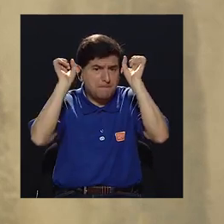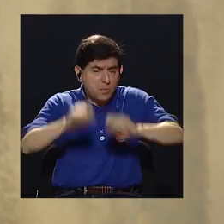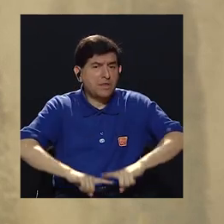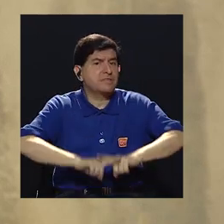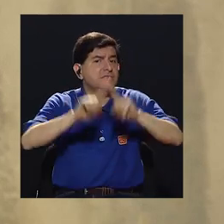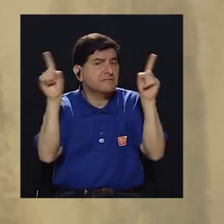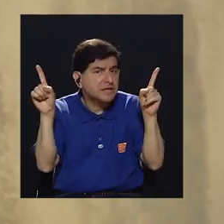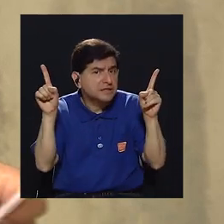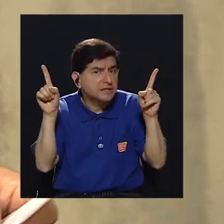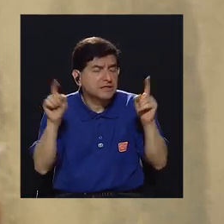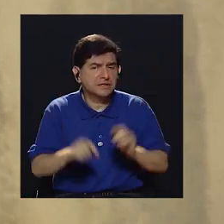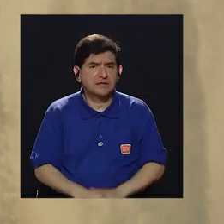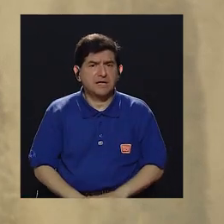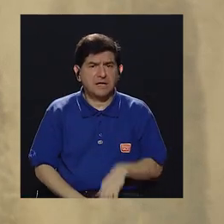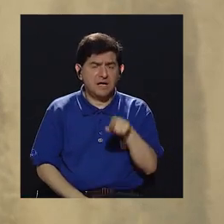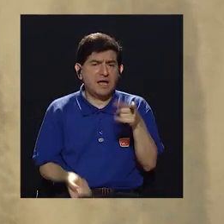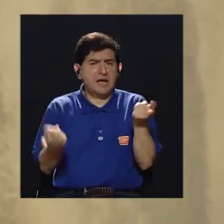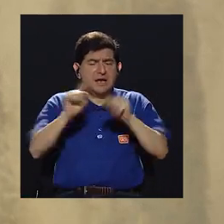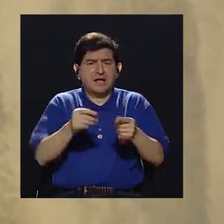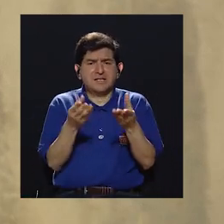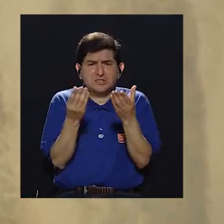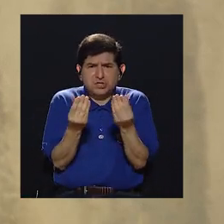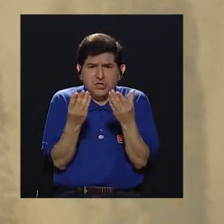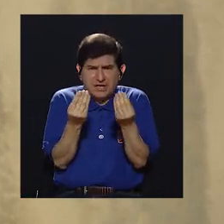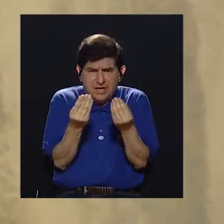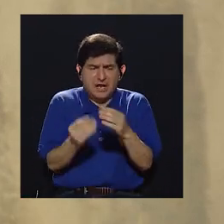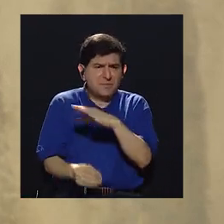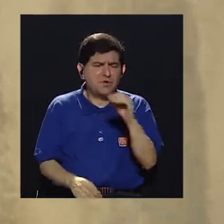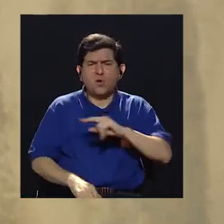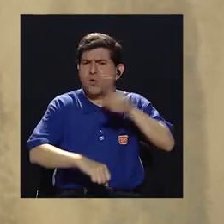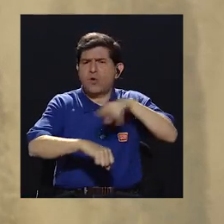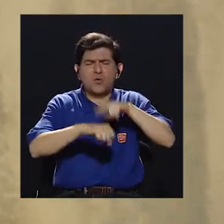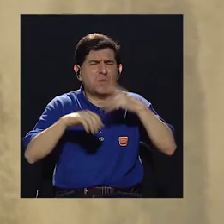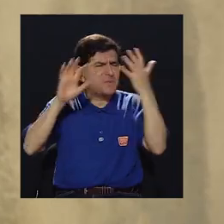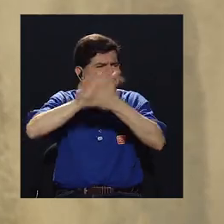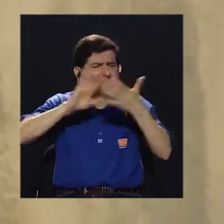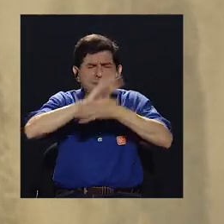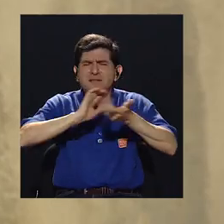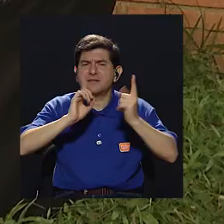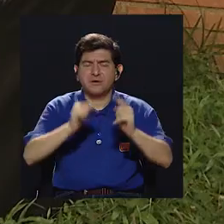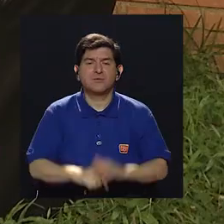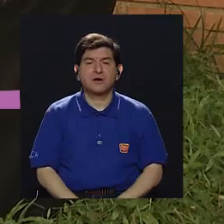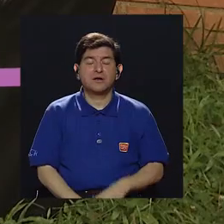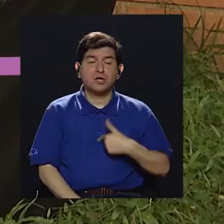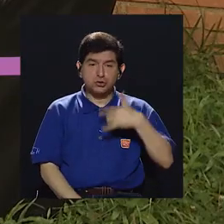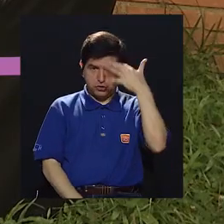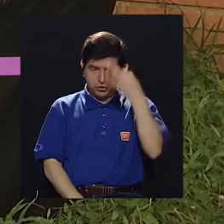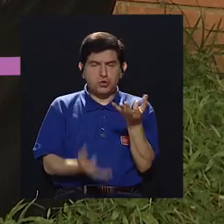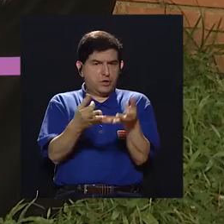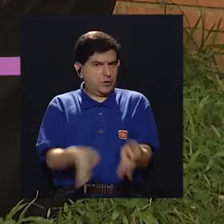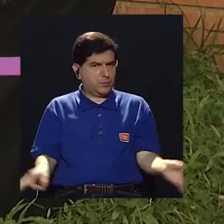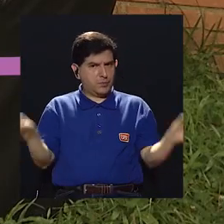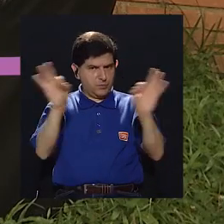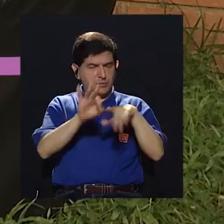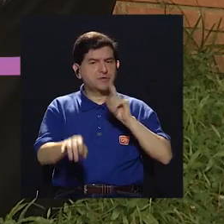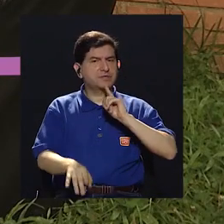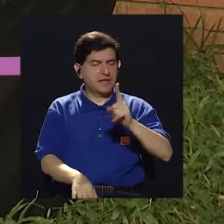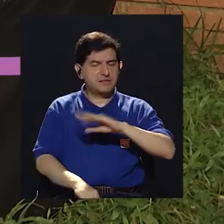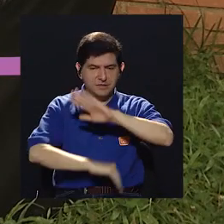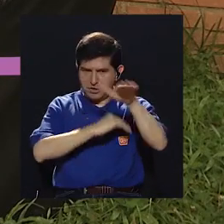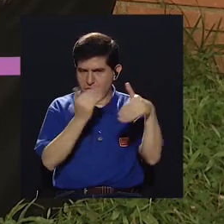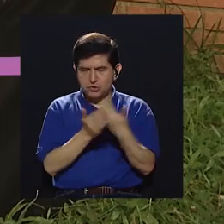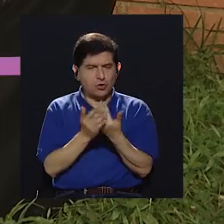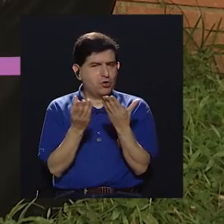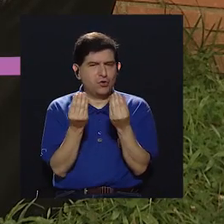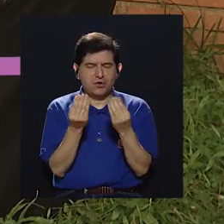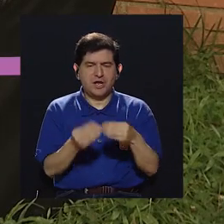patologías que pueden diferenciarse de un nervio ciático o con cuál es la que más se confunde? Sí, yo creo que ahí, digamos, es importante con lo que vos